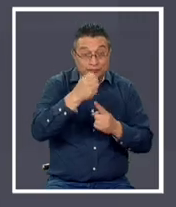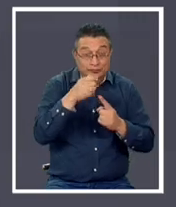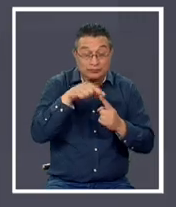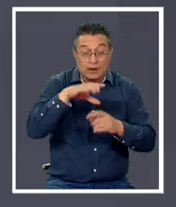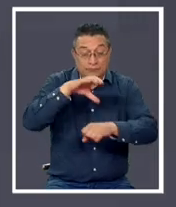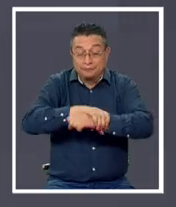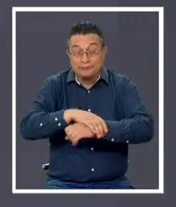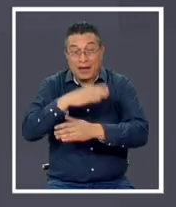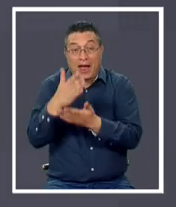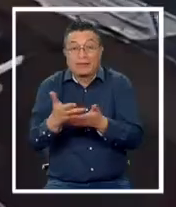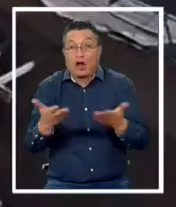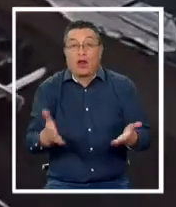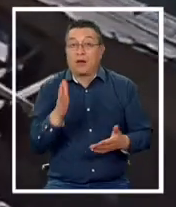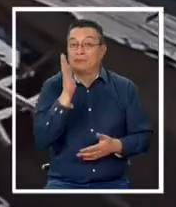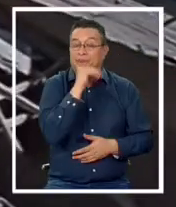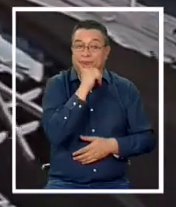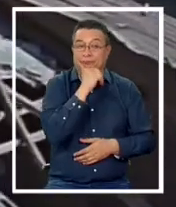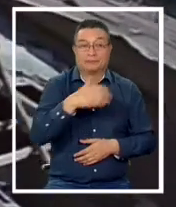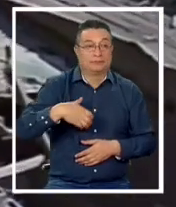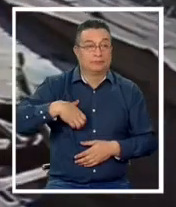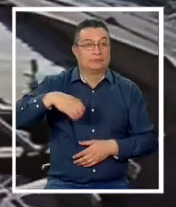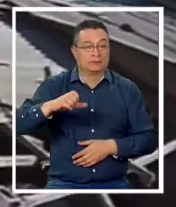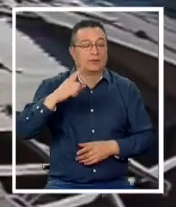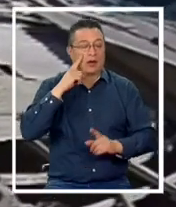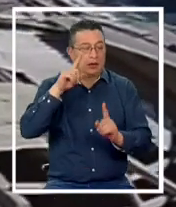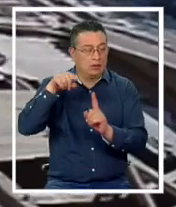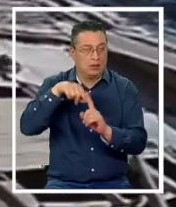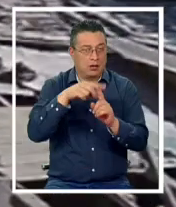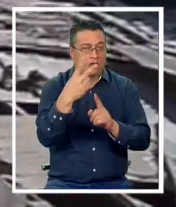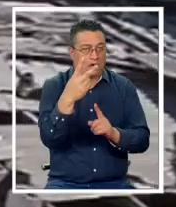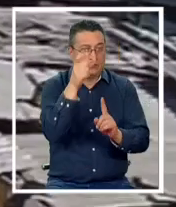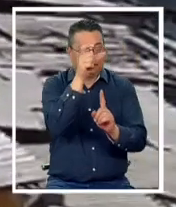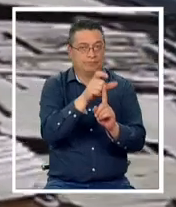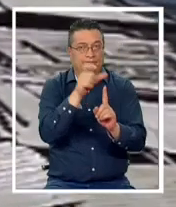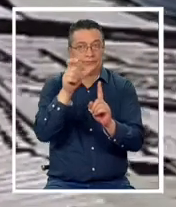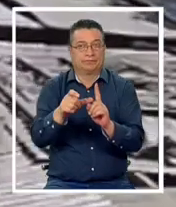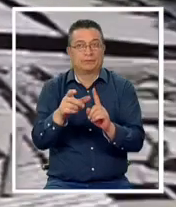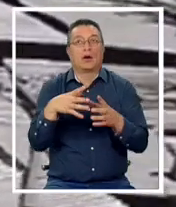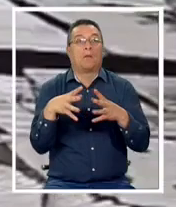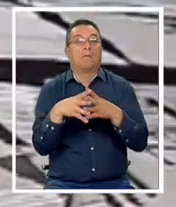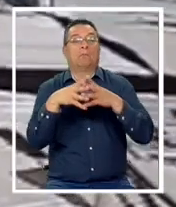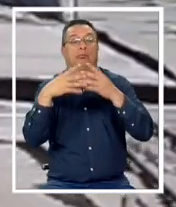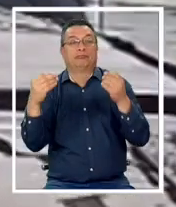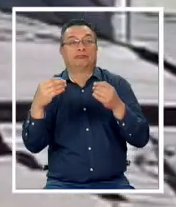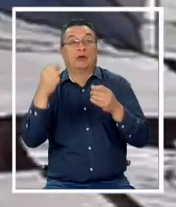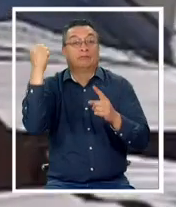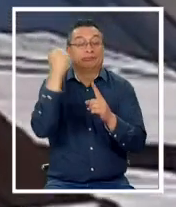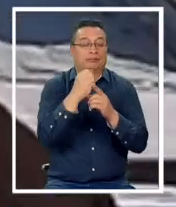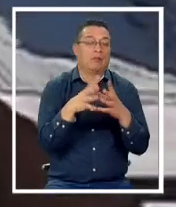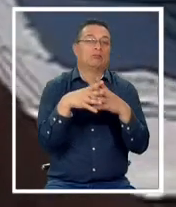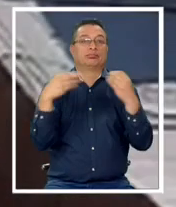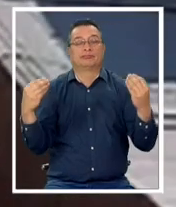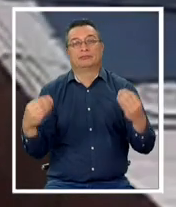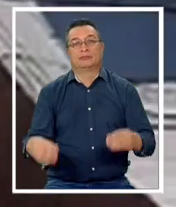tiene detenidos. La PDI ya sigue las pistas de estos dos hombres que arrancaron después de asesinarlo.